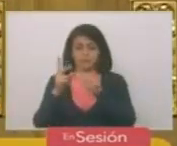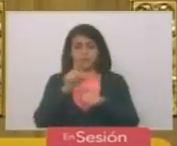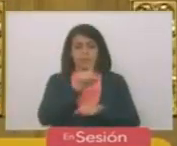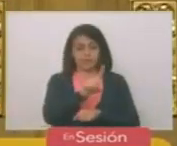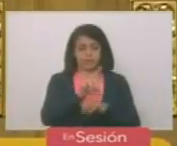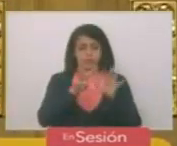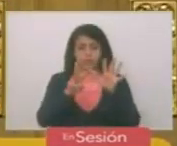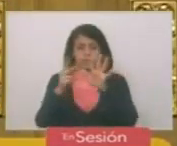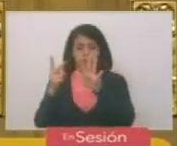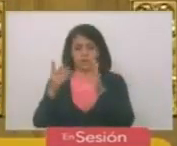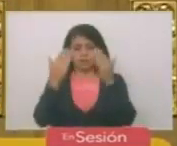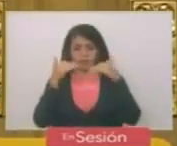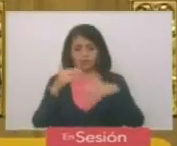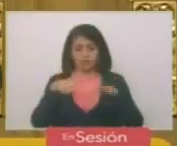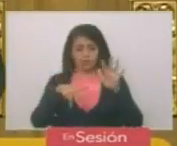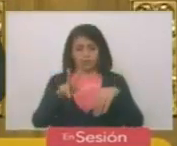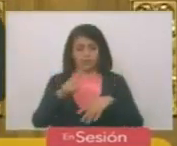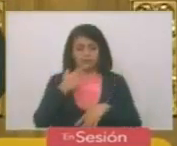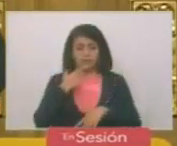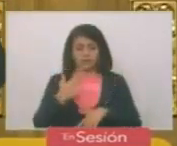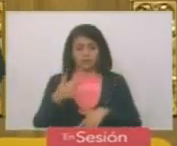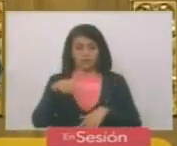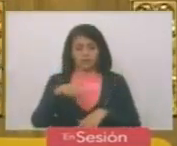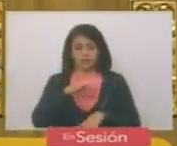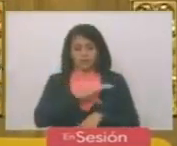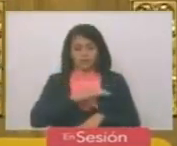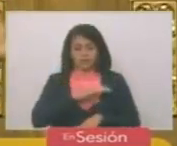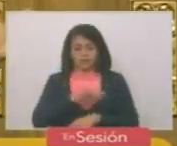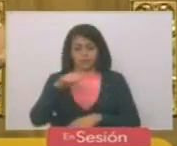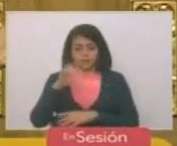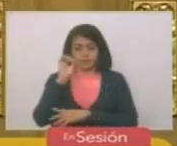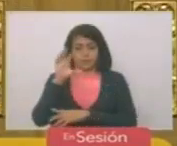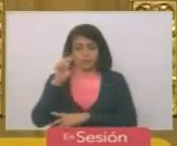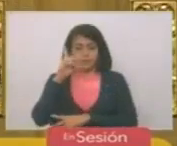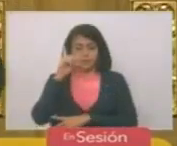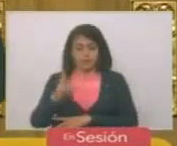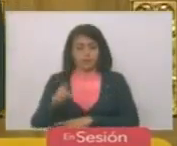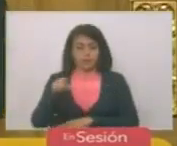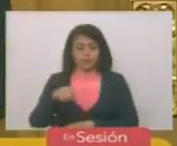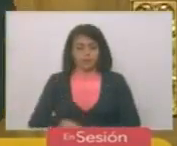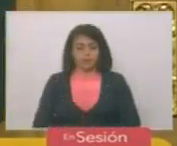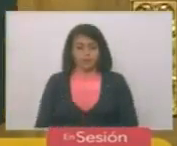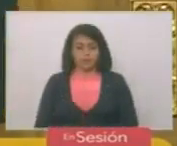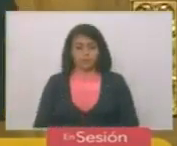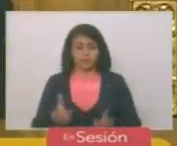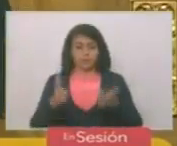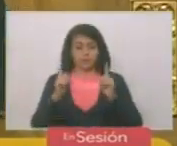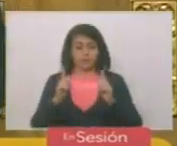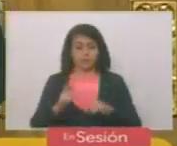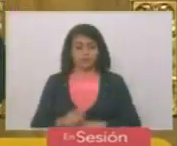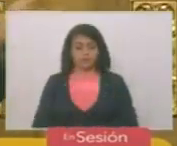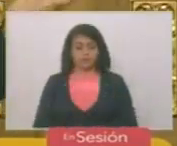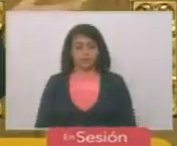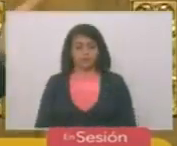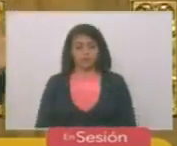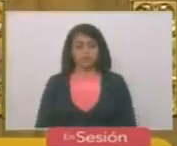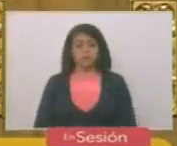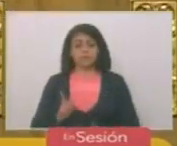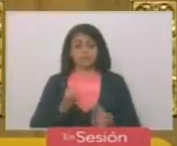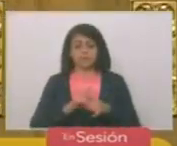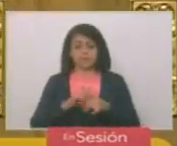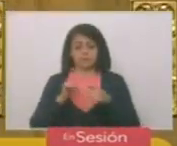187 ordinal 13, que esta asamblea debe permitirlo. Y